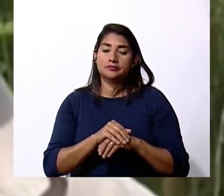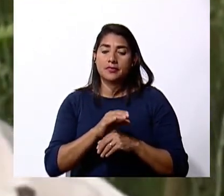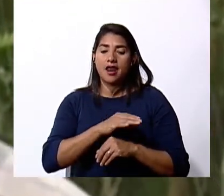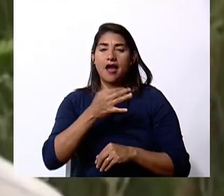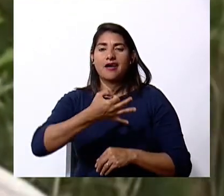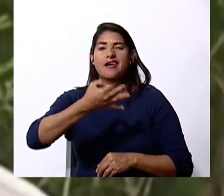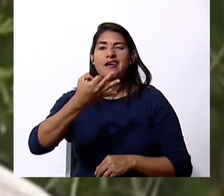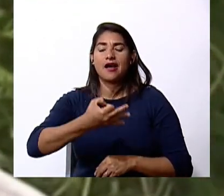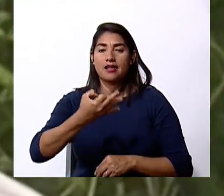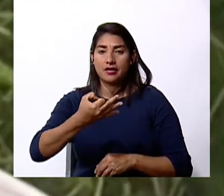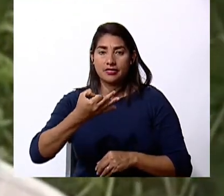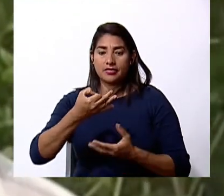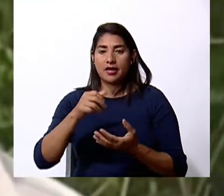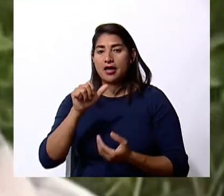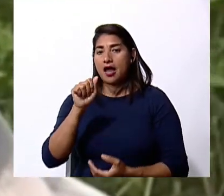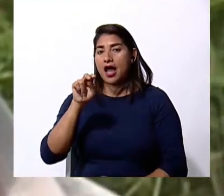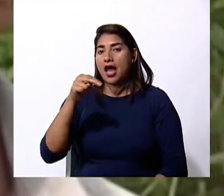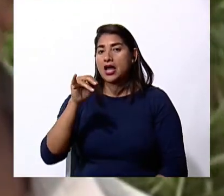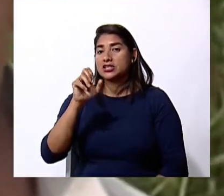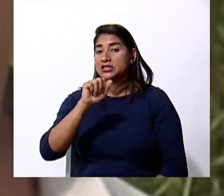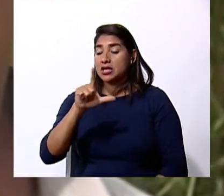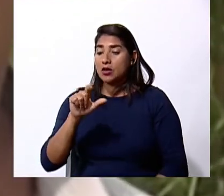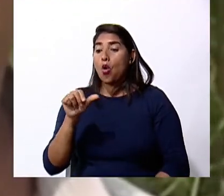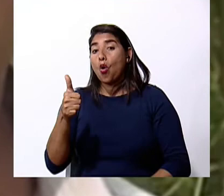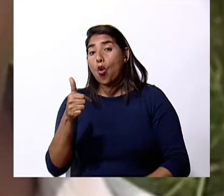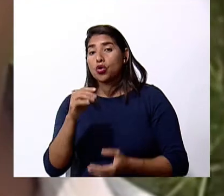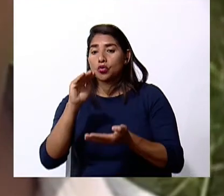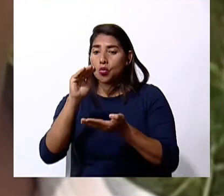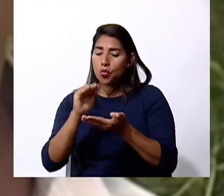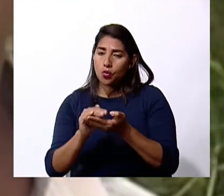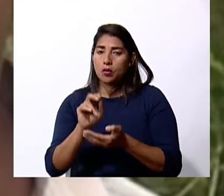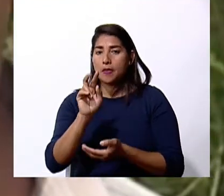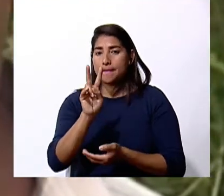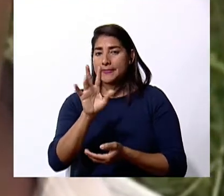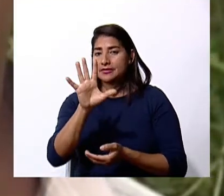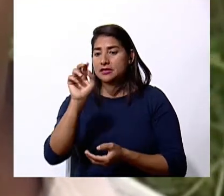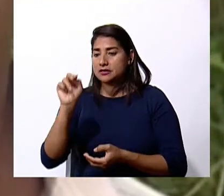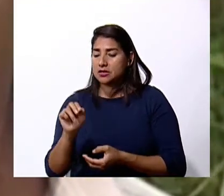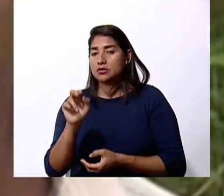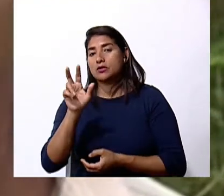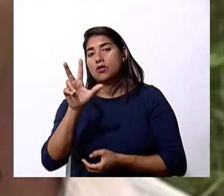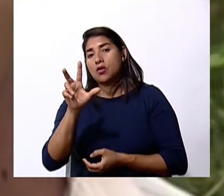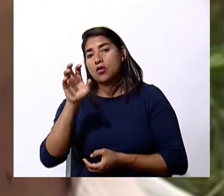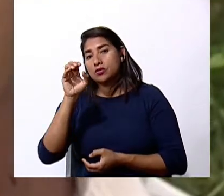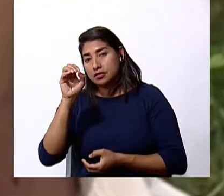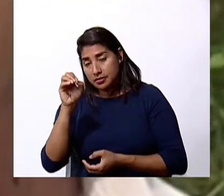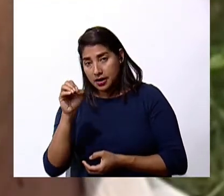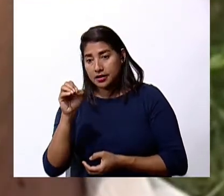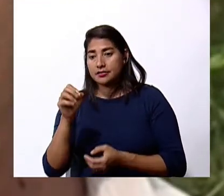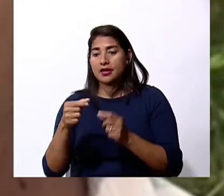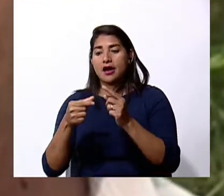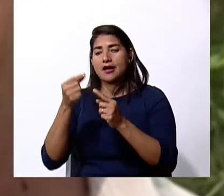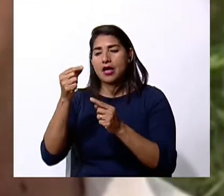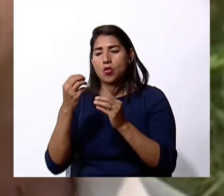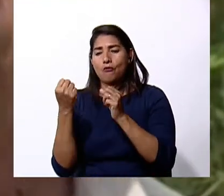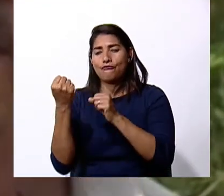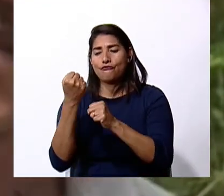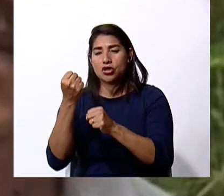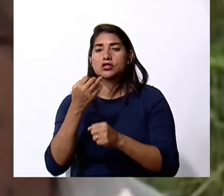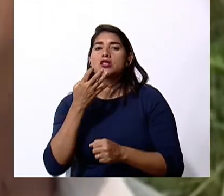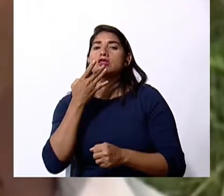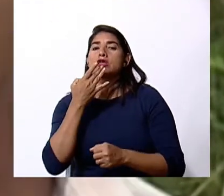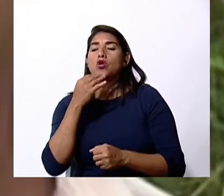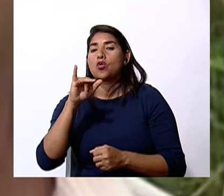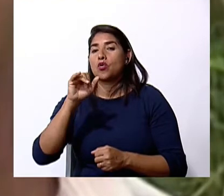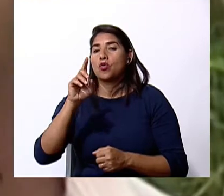calidad del añil, porque hay añil que le sale de 25, de 30 grados de índigo, y alguno